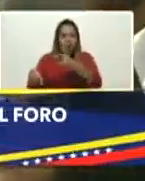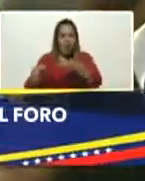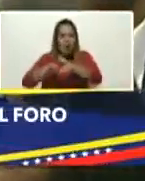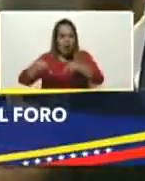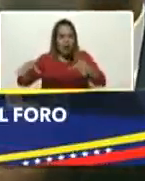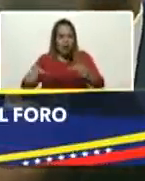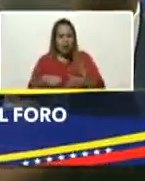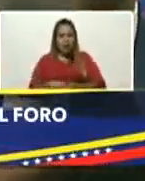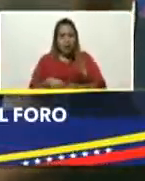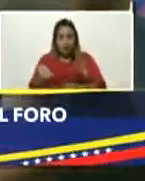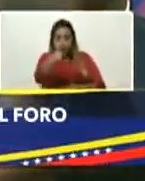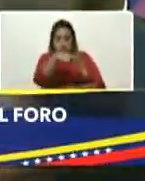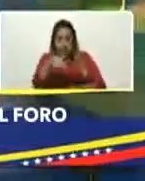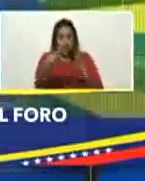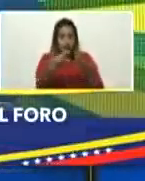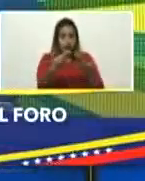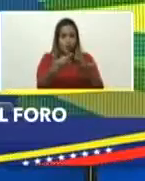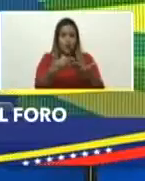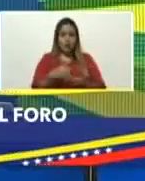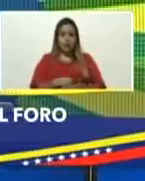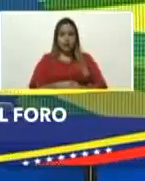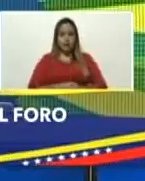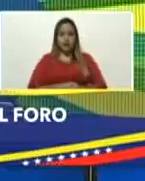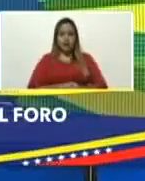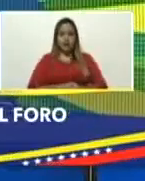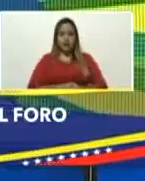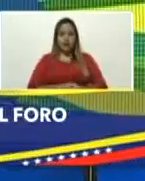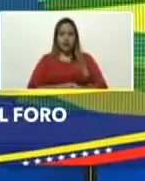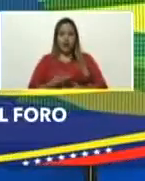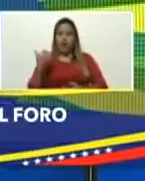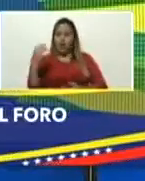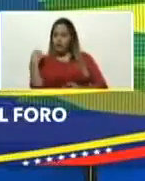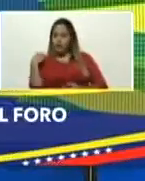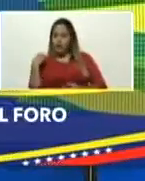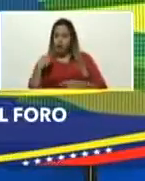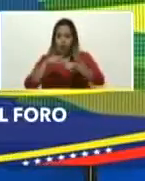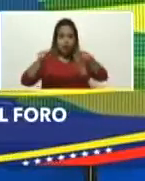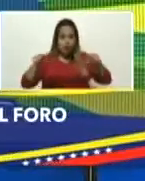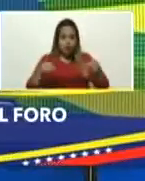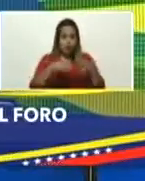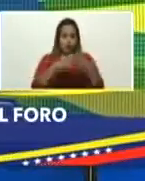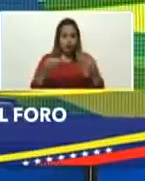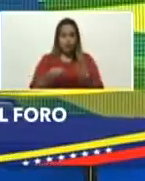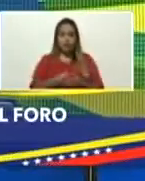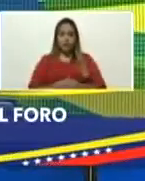Ustedes que son estudiosos, son analistas, todos ustedes son analistas,